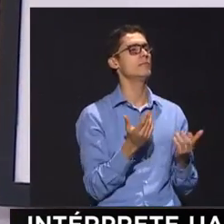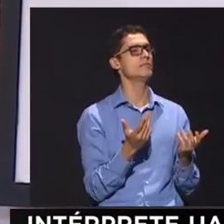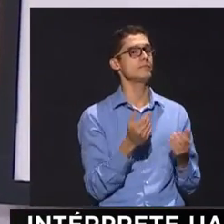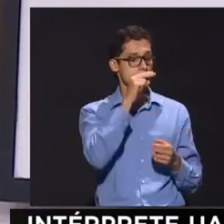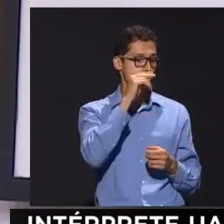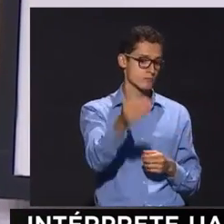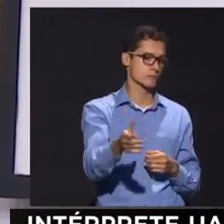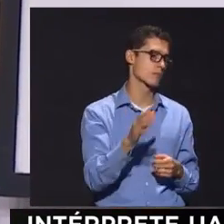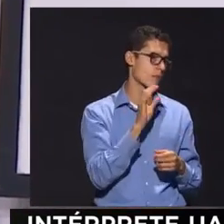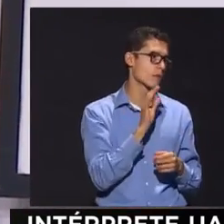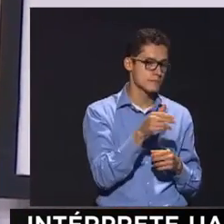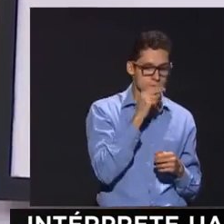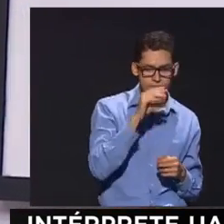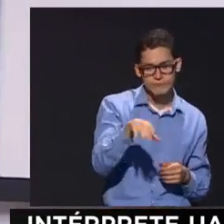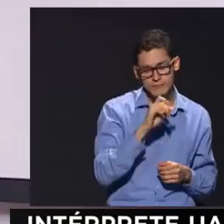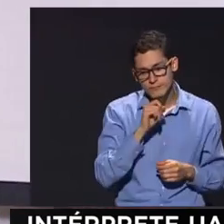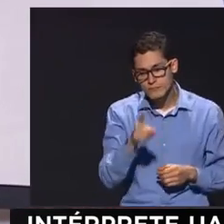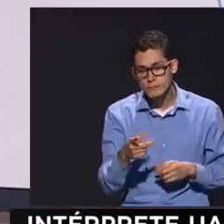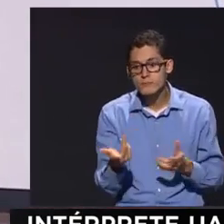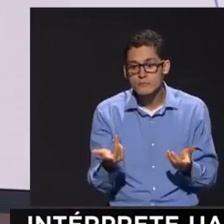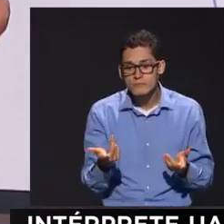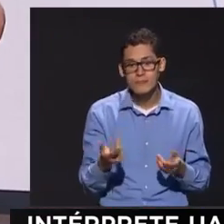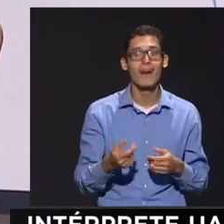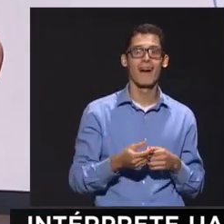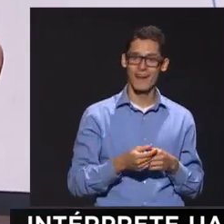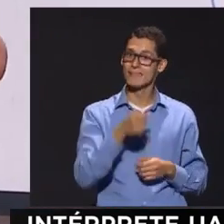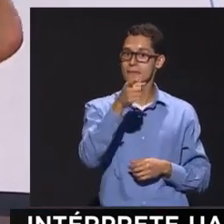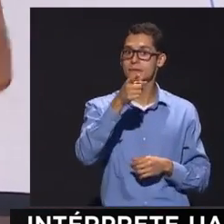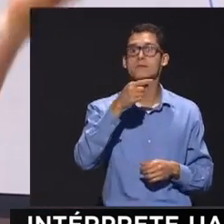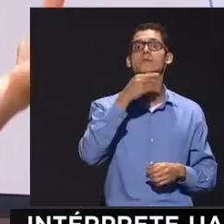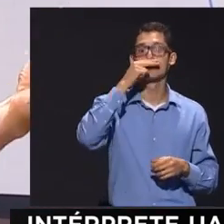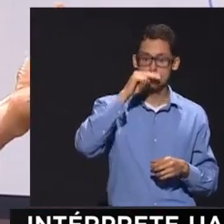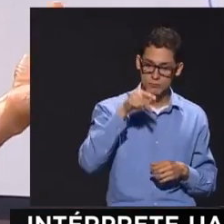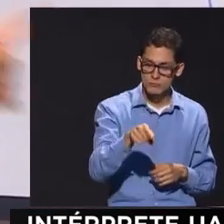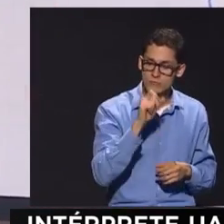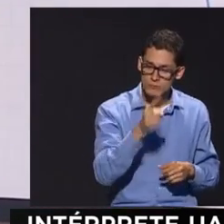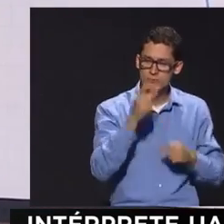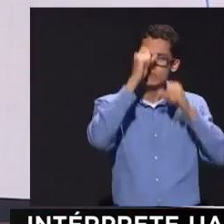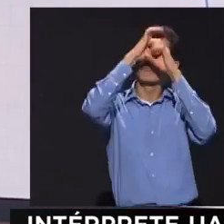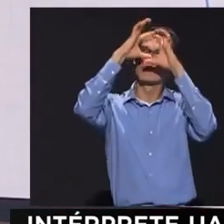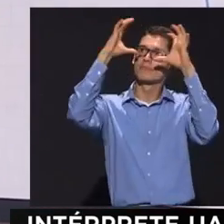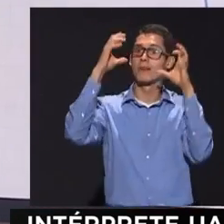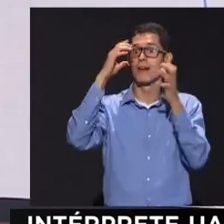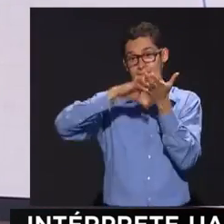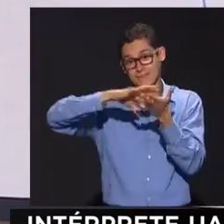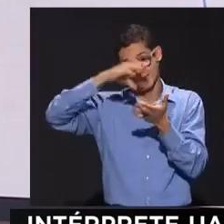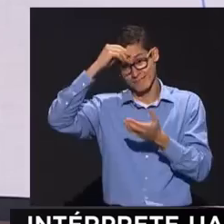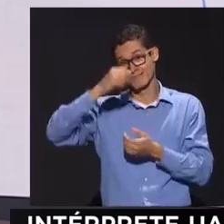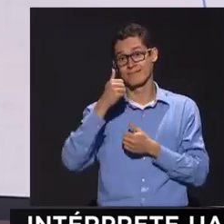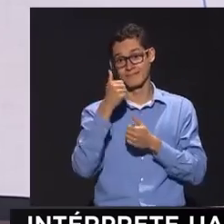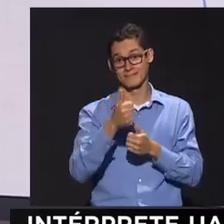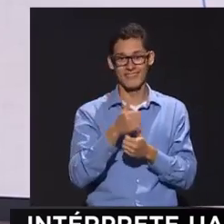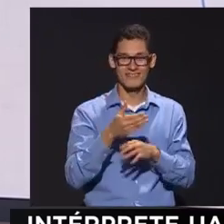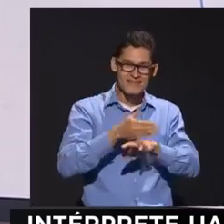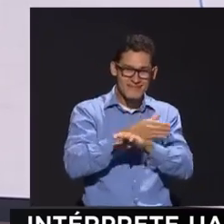nuestro niño entonces como entrenamos la parte mental imaginando visualizando y aprendiendo ahorita en la